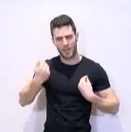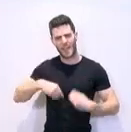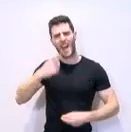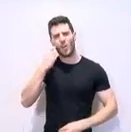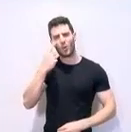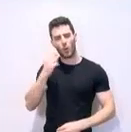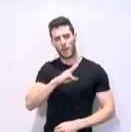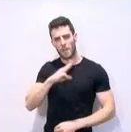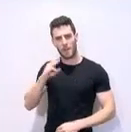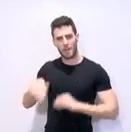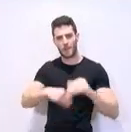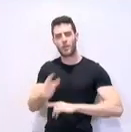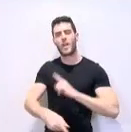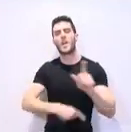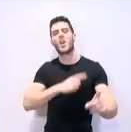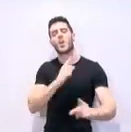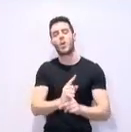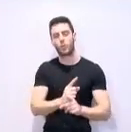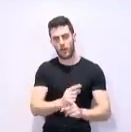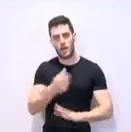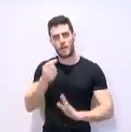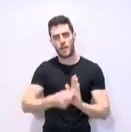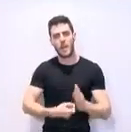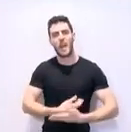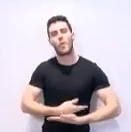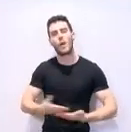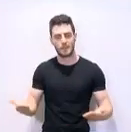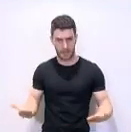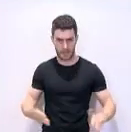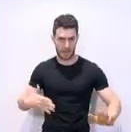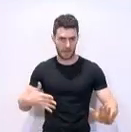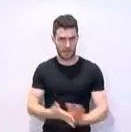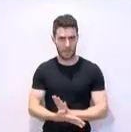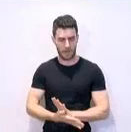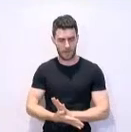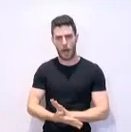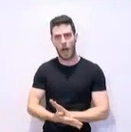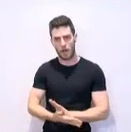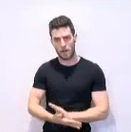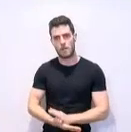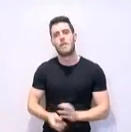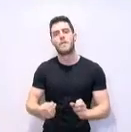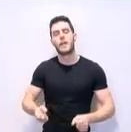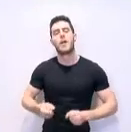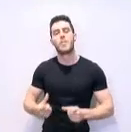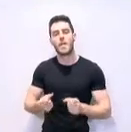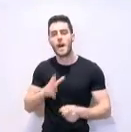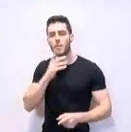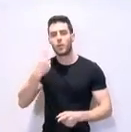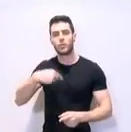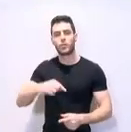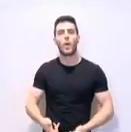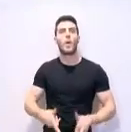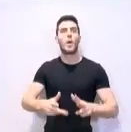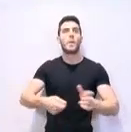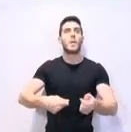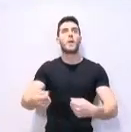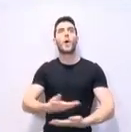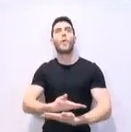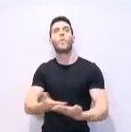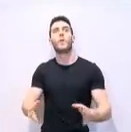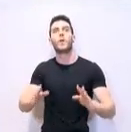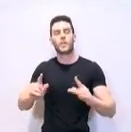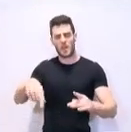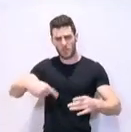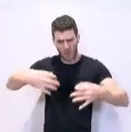acostumbrados a votar en contra de cualquier medida que suponga una intervención, porque ustedes confían mucho en el libre mercado, pero luego a la hora de la